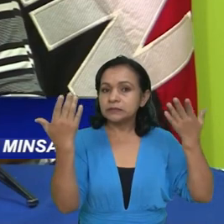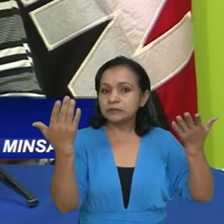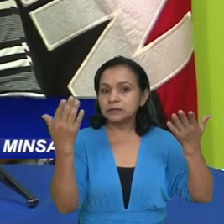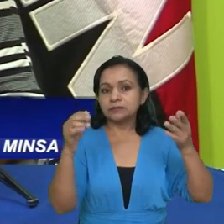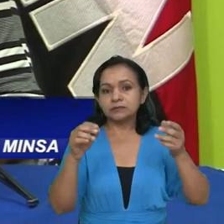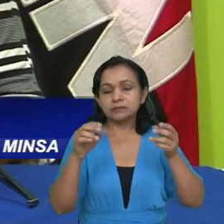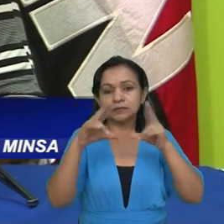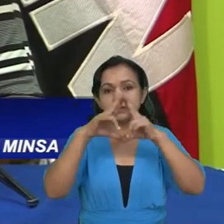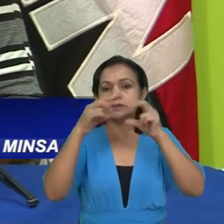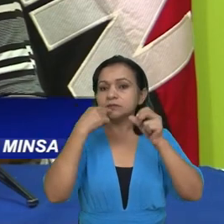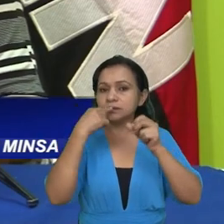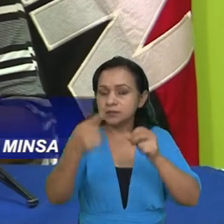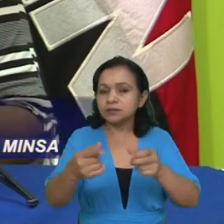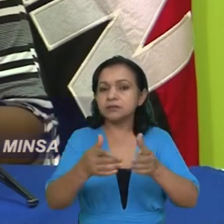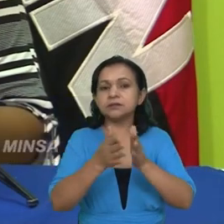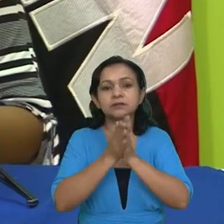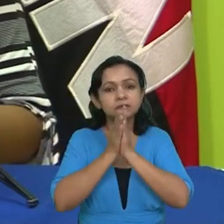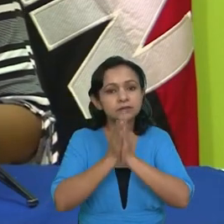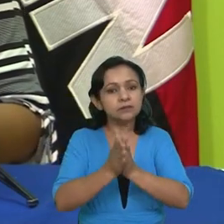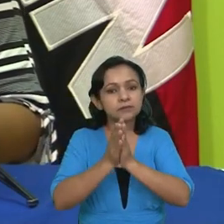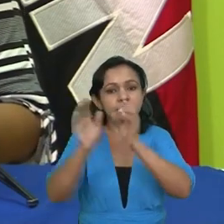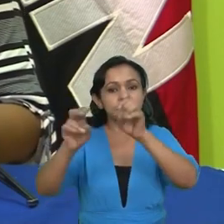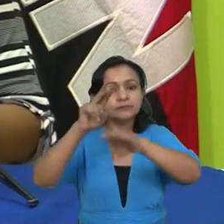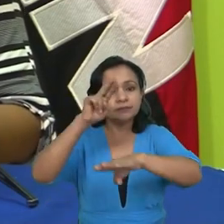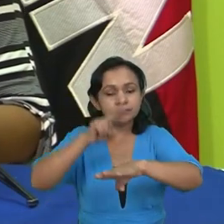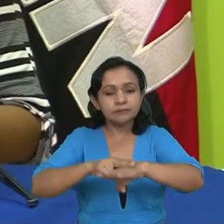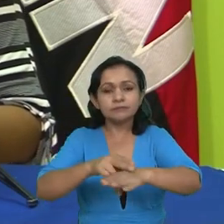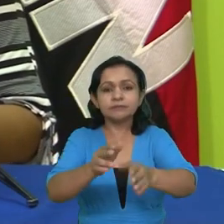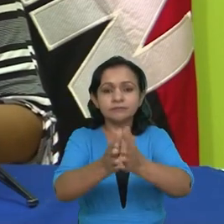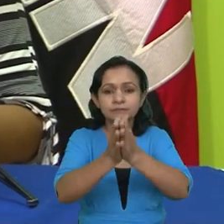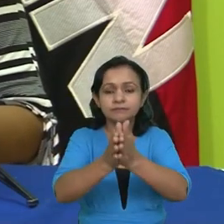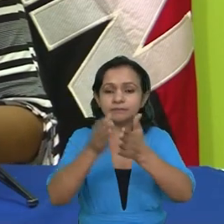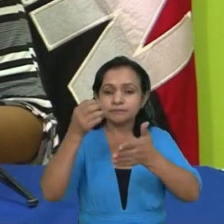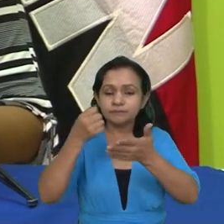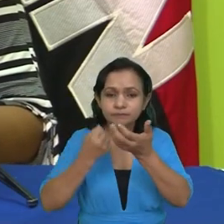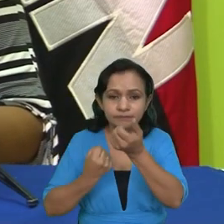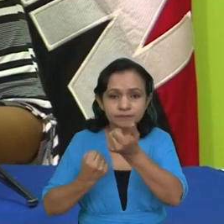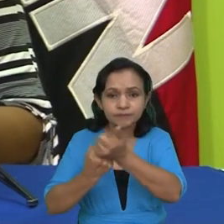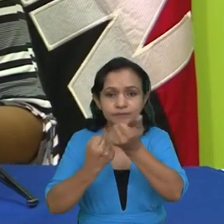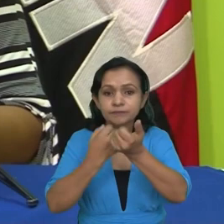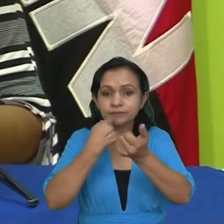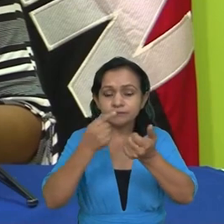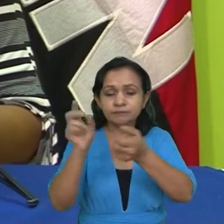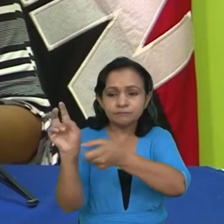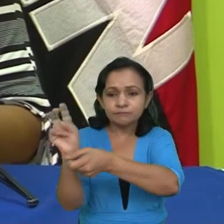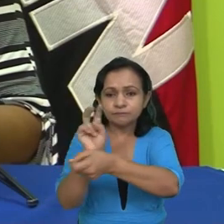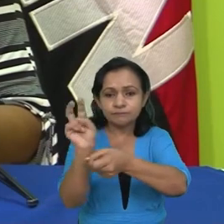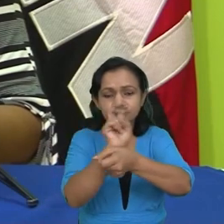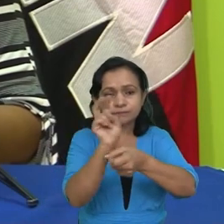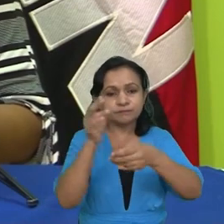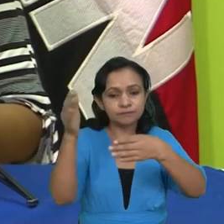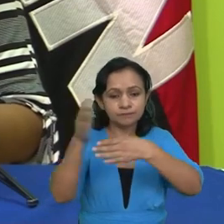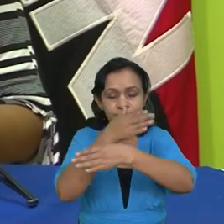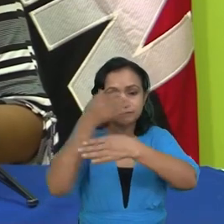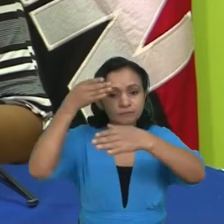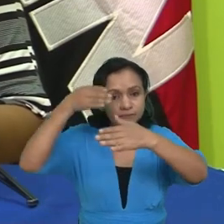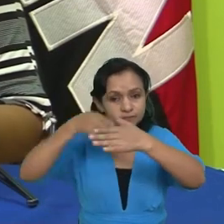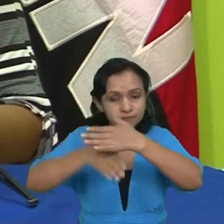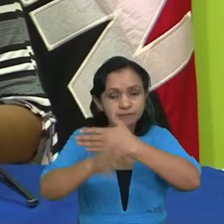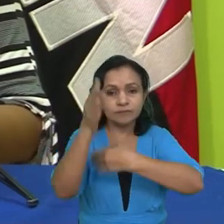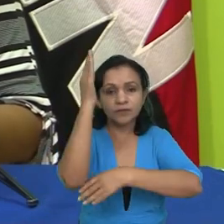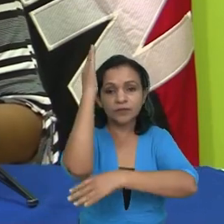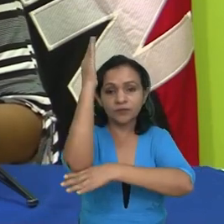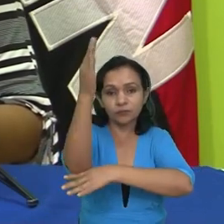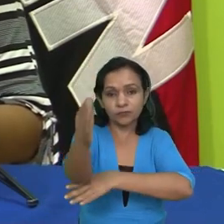insistiendo a nivel nacional en el fortalecimiento de la vigilancia en los puntos de entrada en las